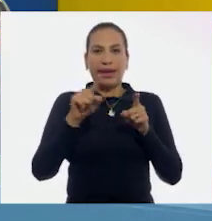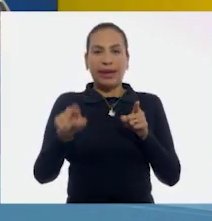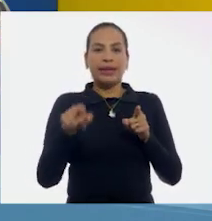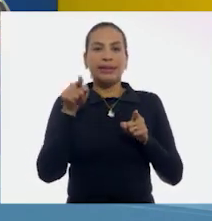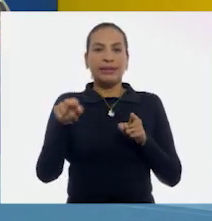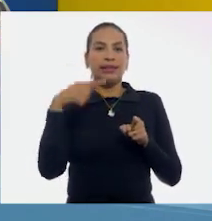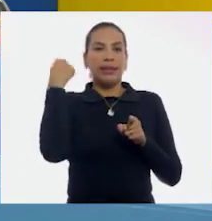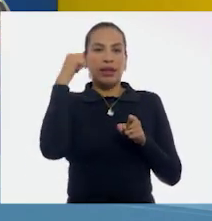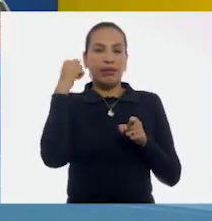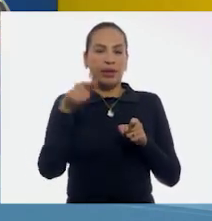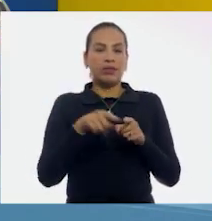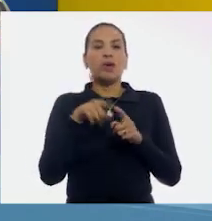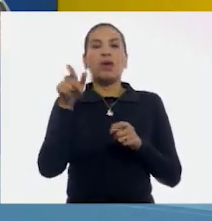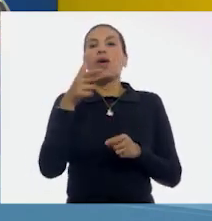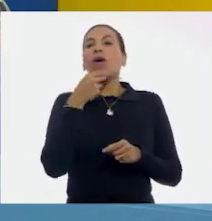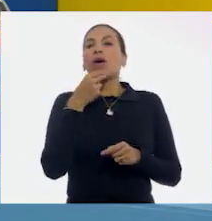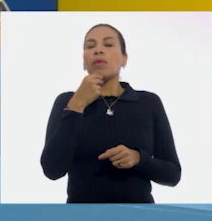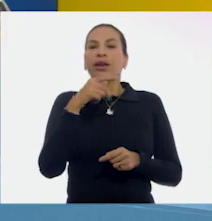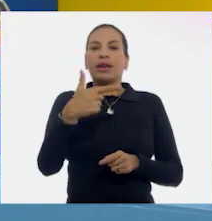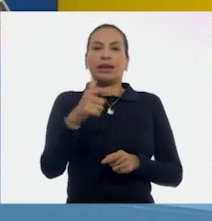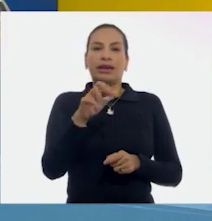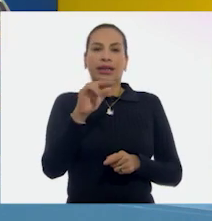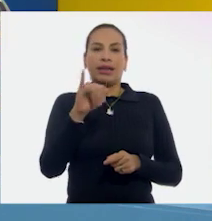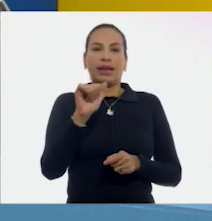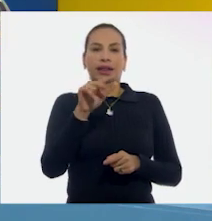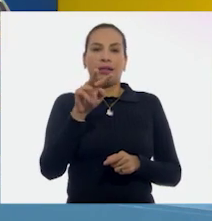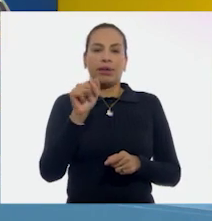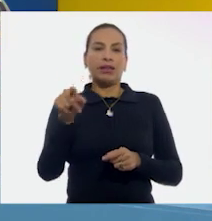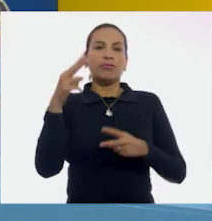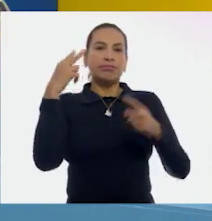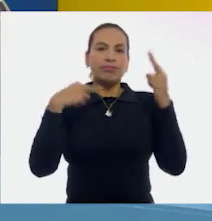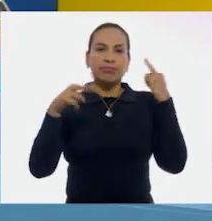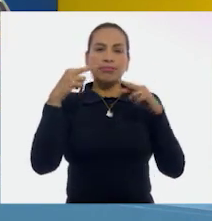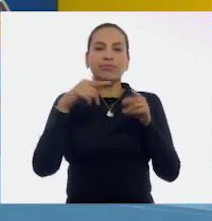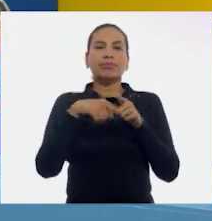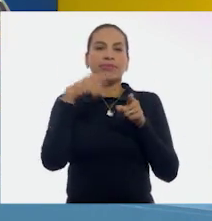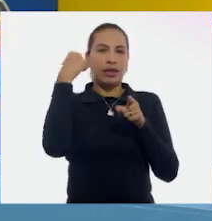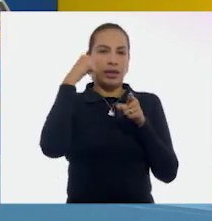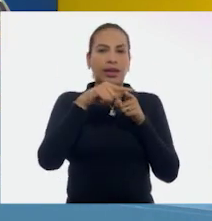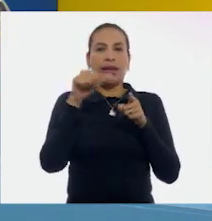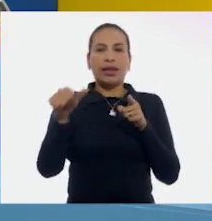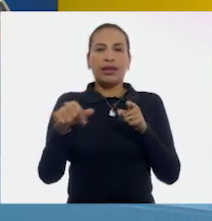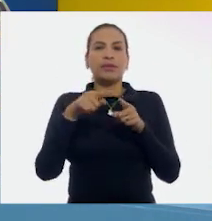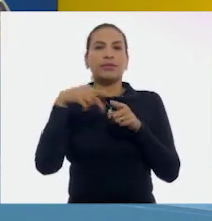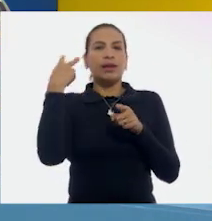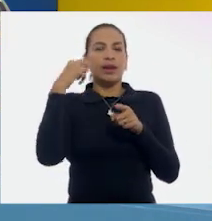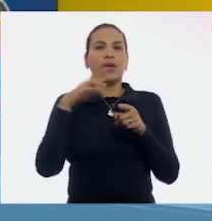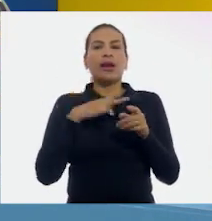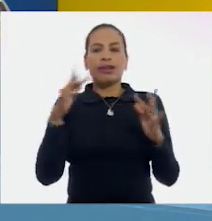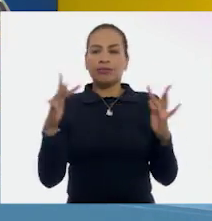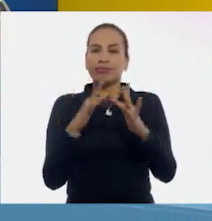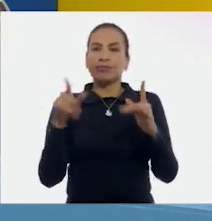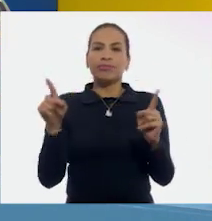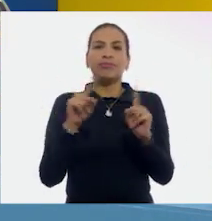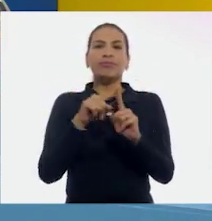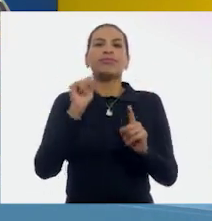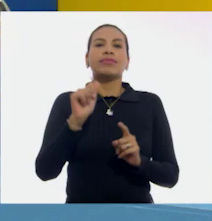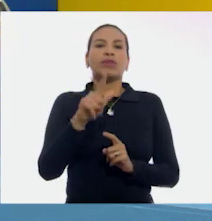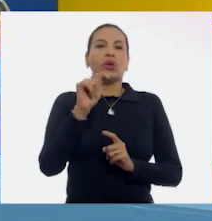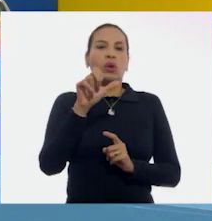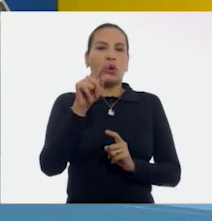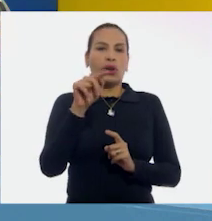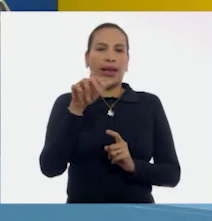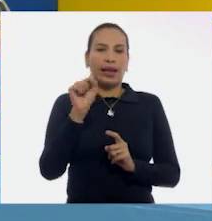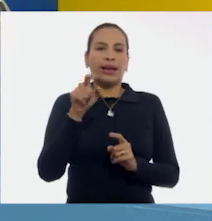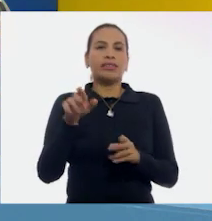Grijalva continuó navegando las costas de Tabasco y Veracruz. Ahí entró en contacto con los totonacas y tuvieron noticias de Moctezuma,